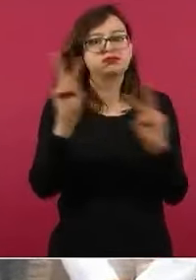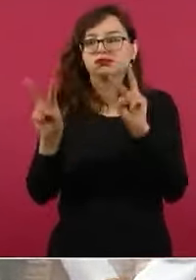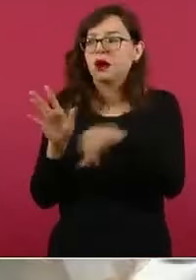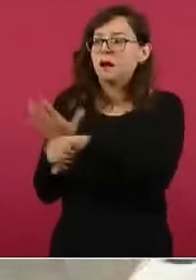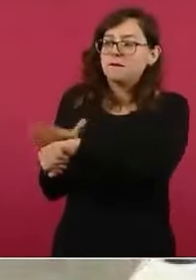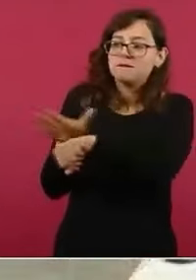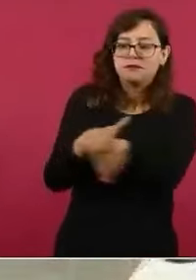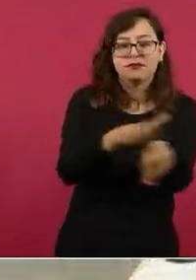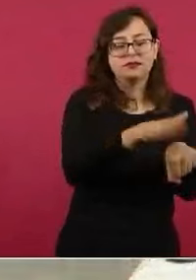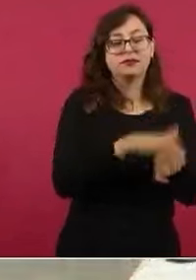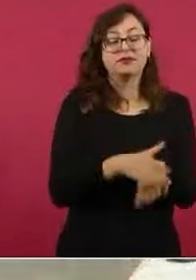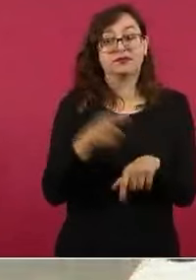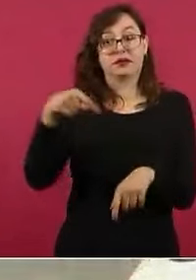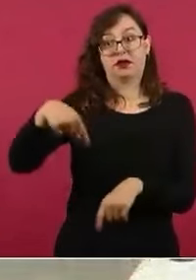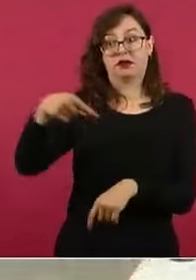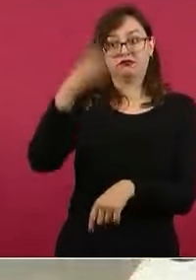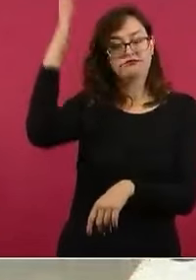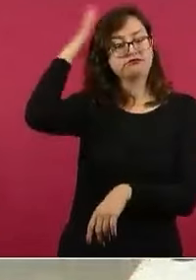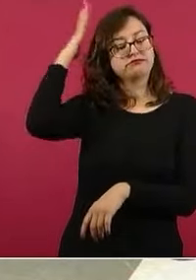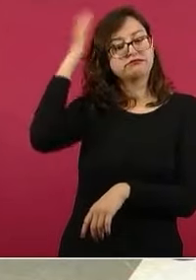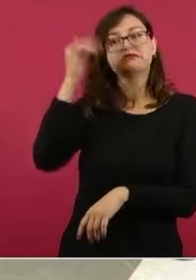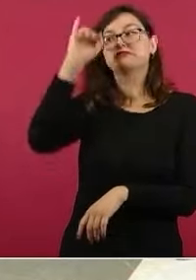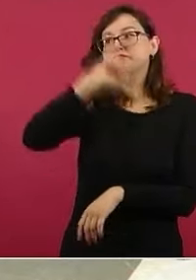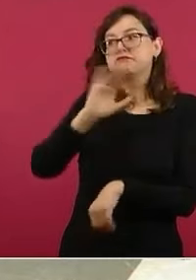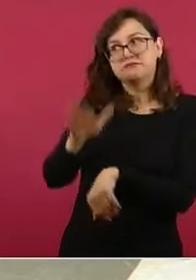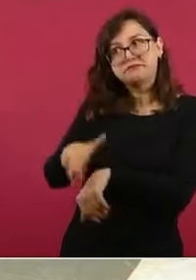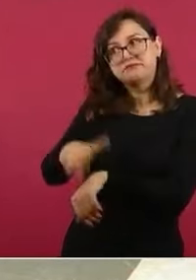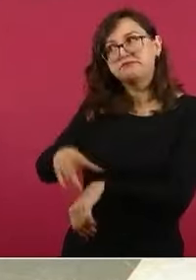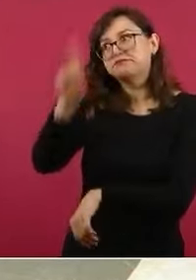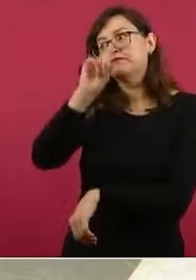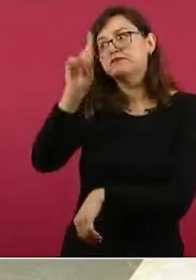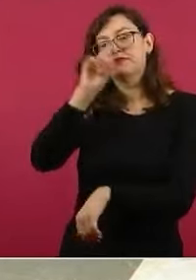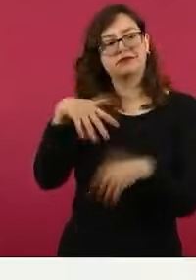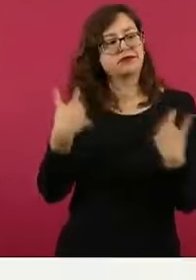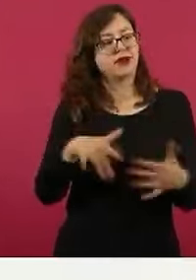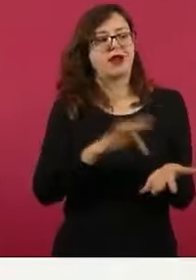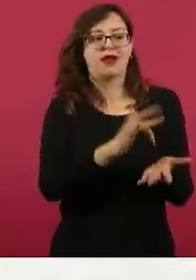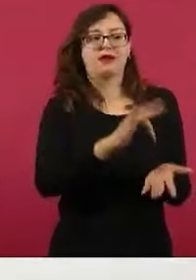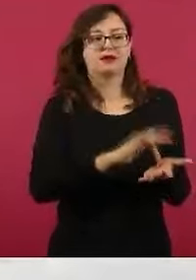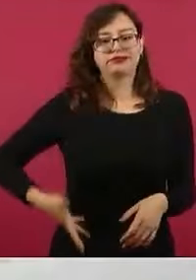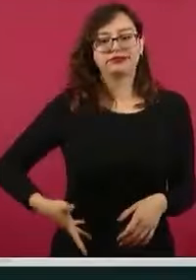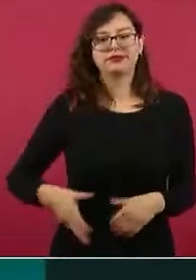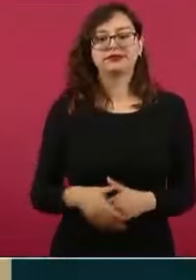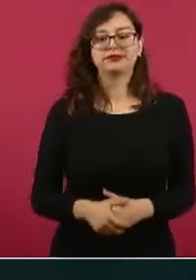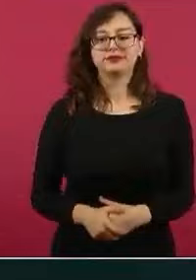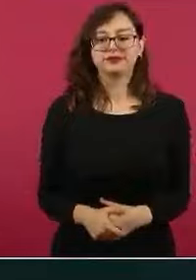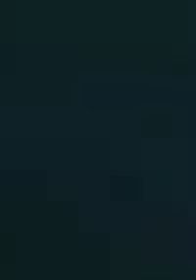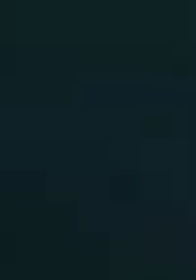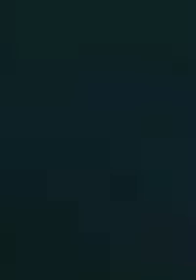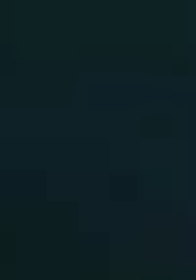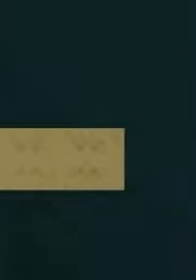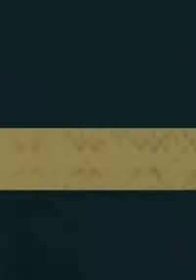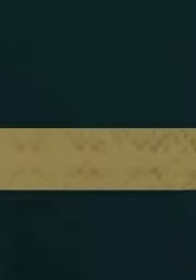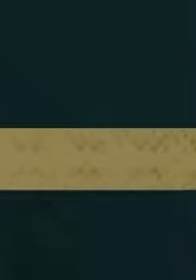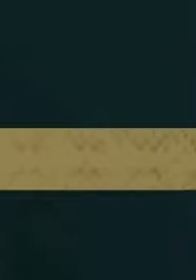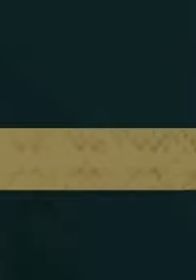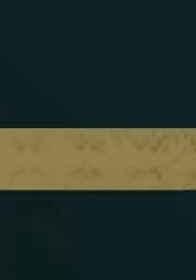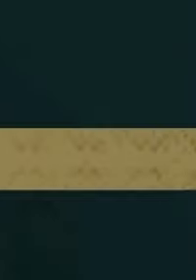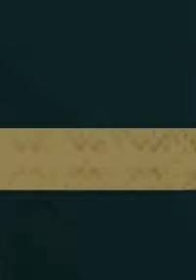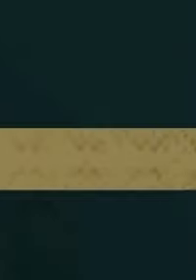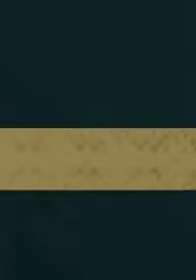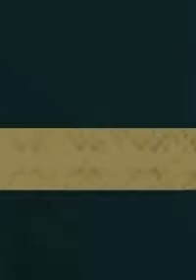recomendación al gerente de la refinería, y es un timbre de orgullo contar con ellos. Tren Maya, reporte